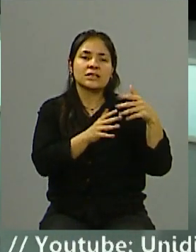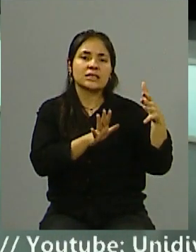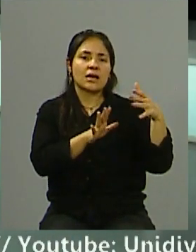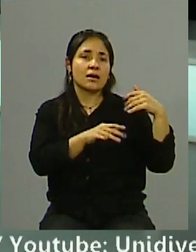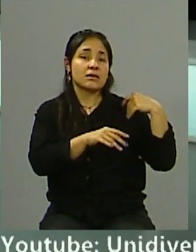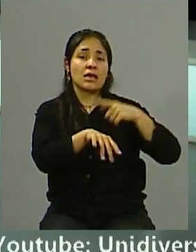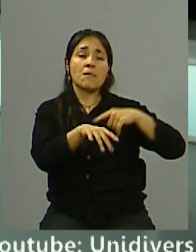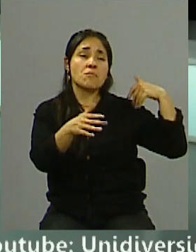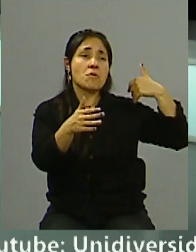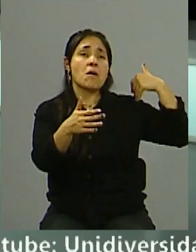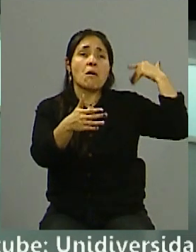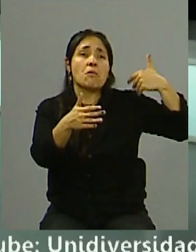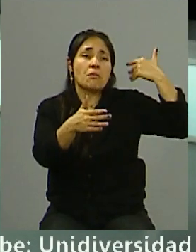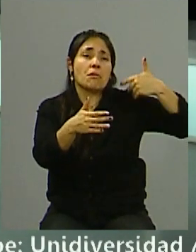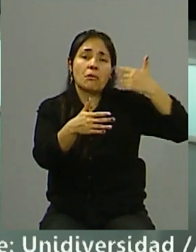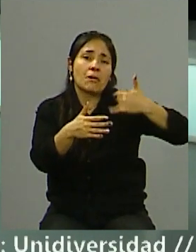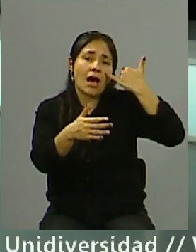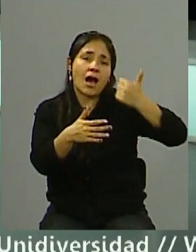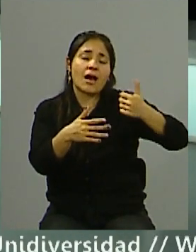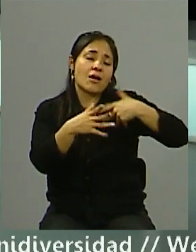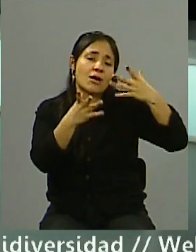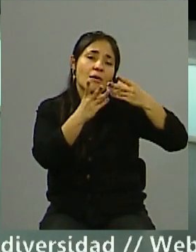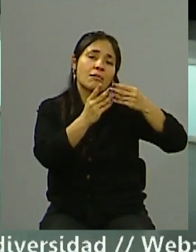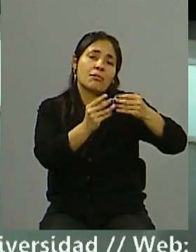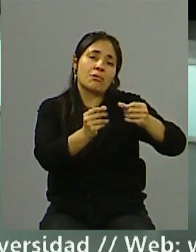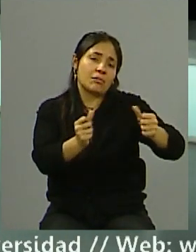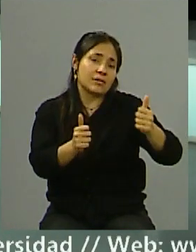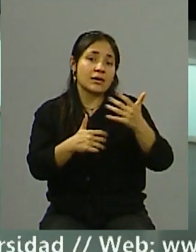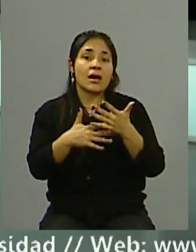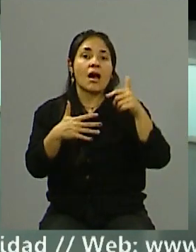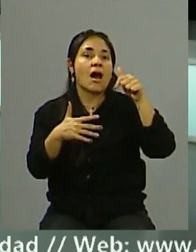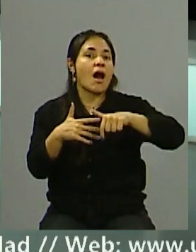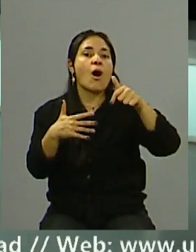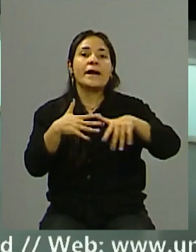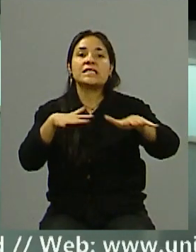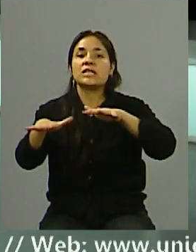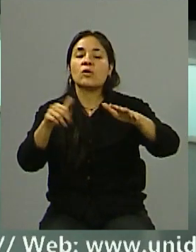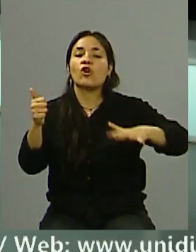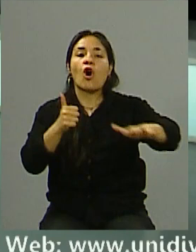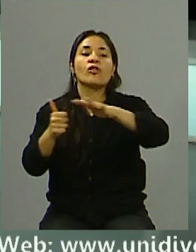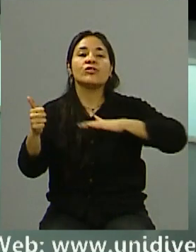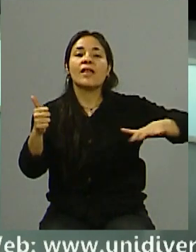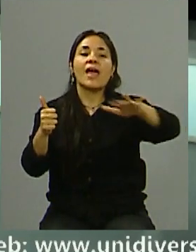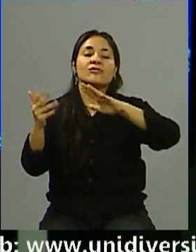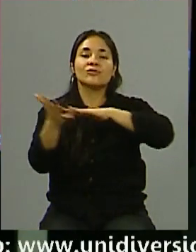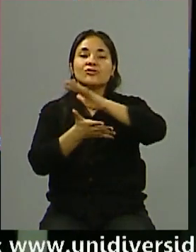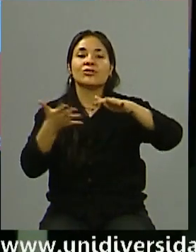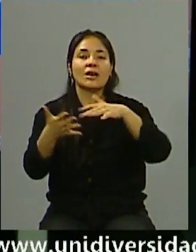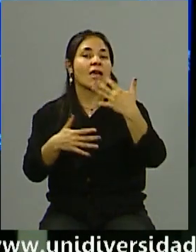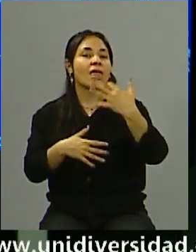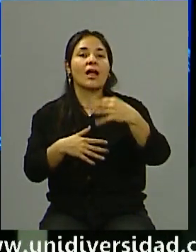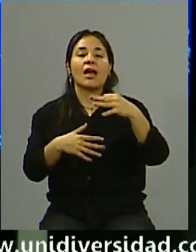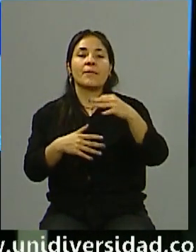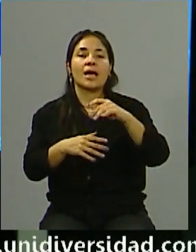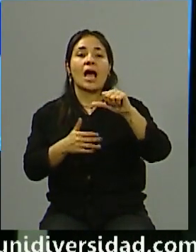digo filoprogresistas porque hoy la emergencia o los emergentes de los contenidos tienen que ver necesariamente con deconstruir el